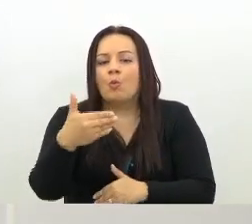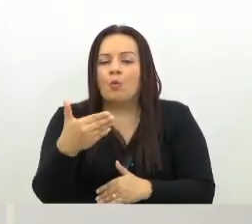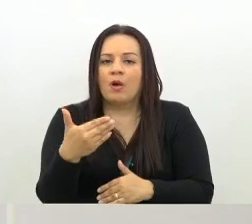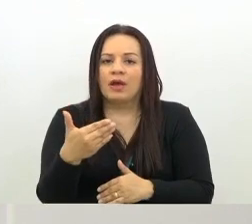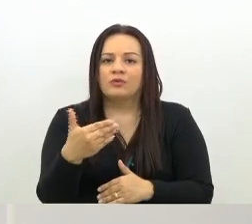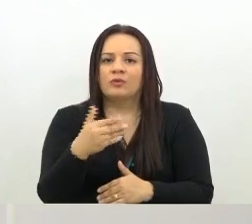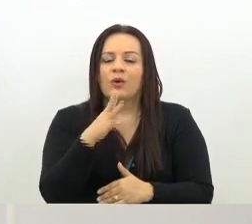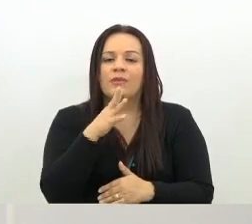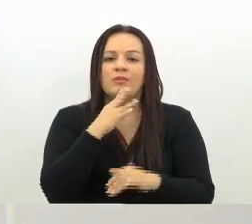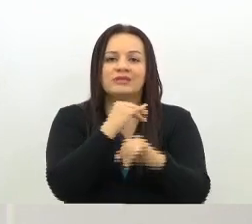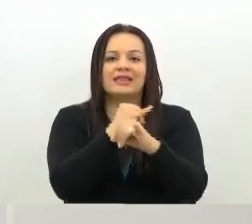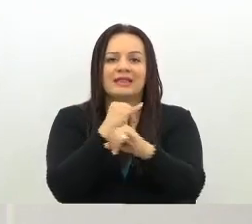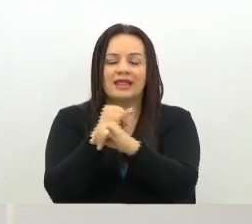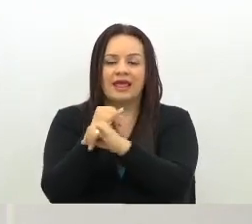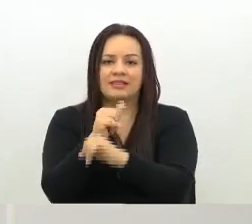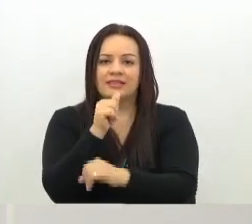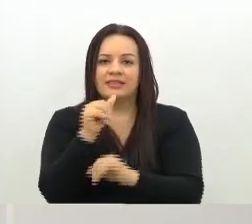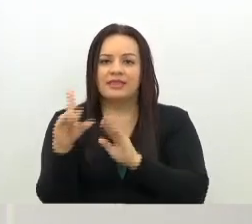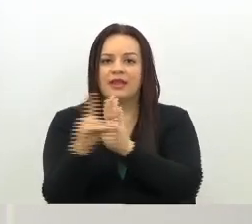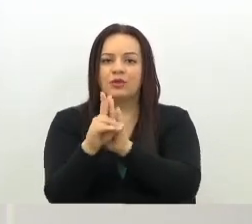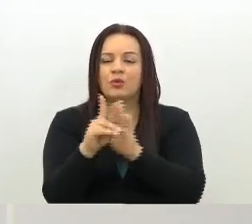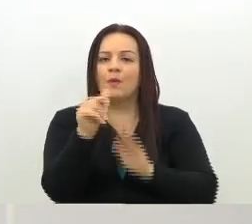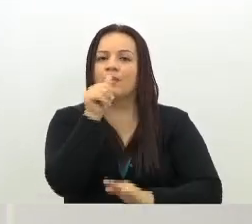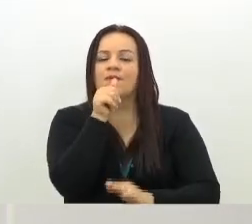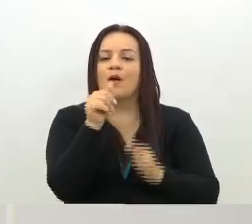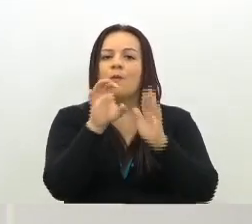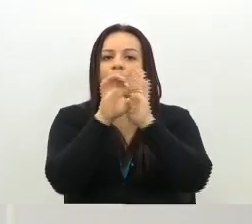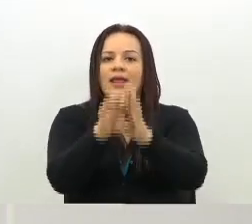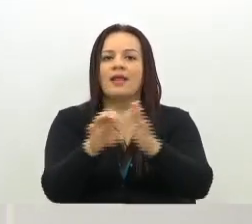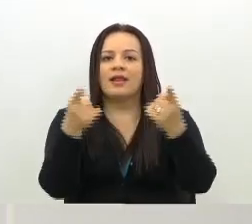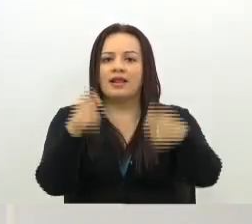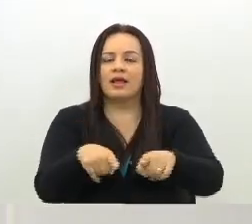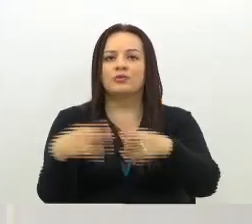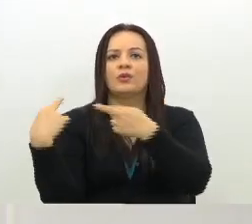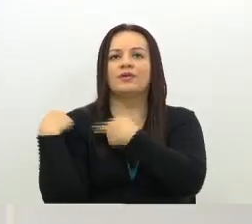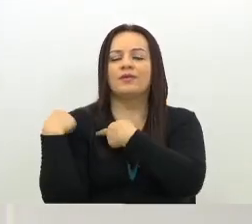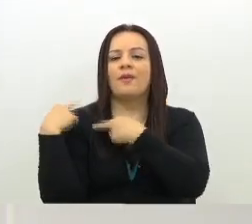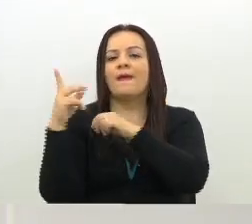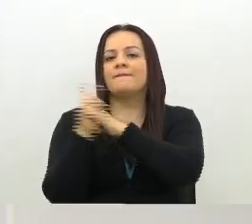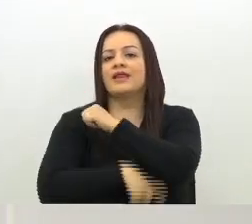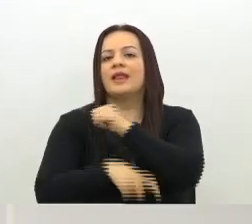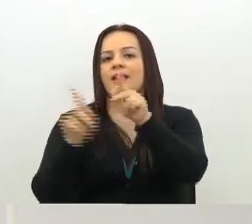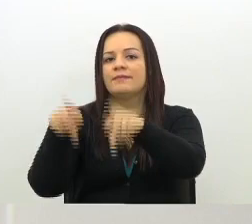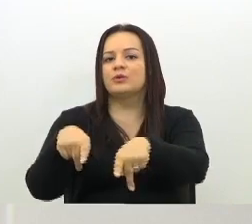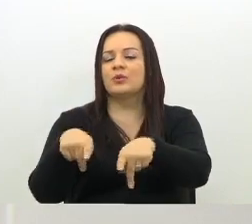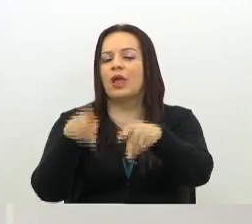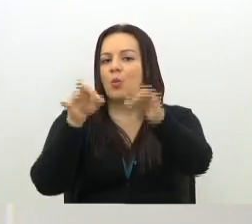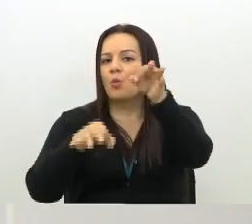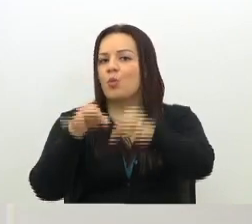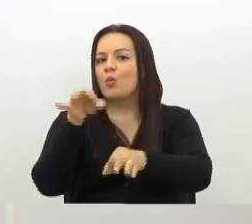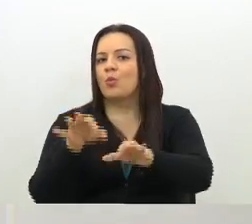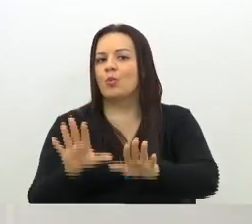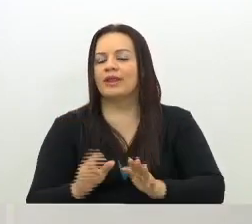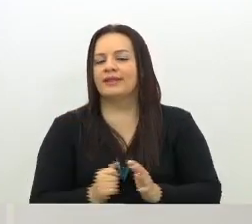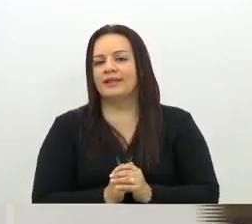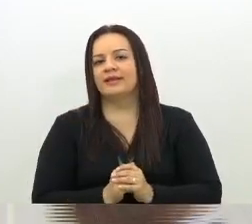las entidades de derecho privado, por ejemplo en el caso de la responsabilidad penal de las personas jurídicas.